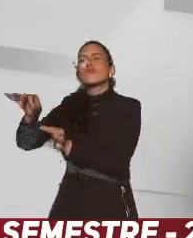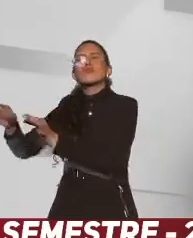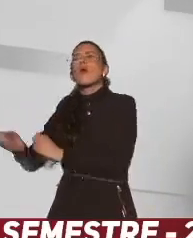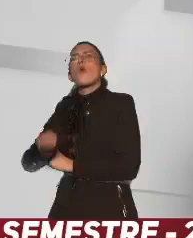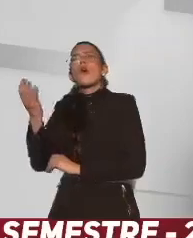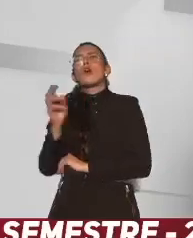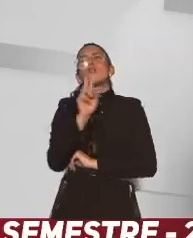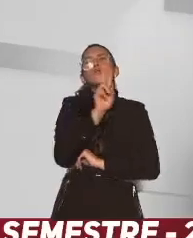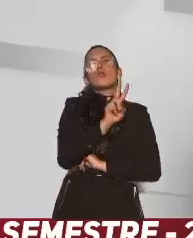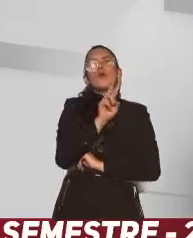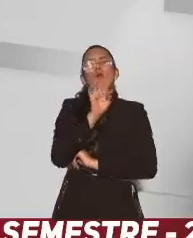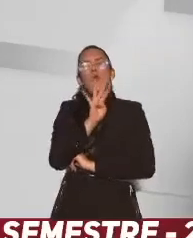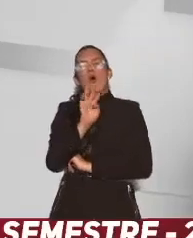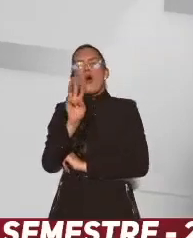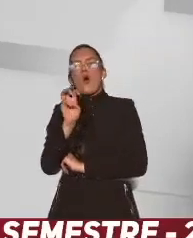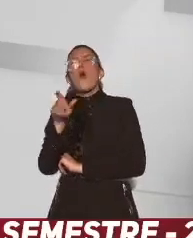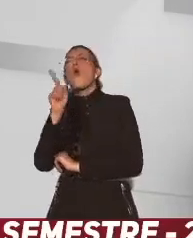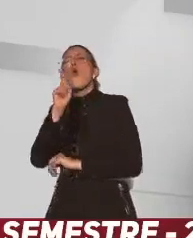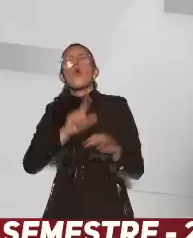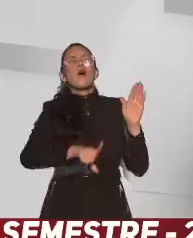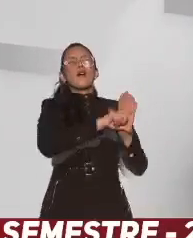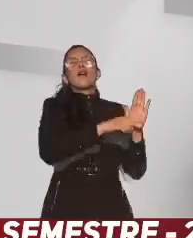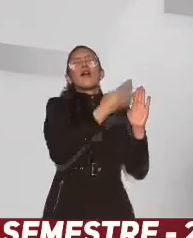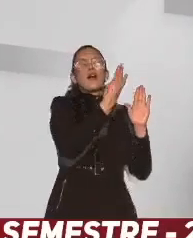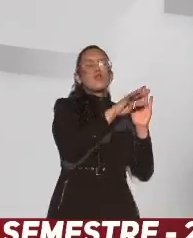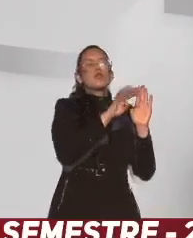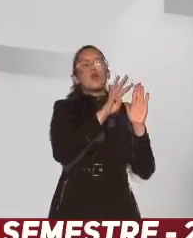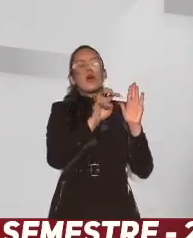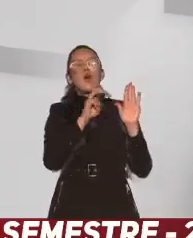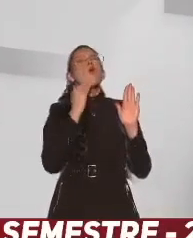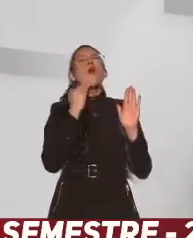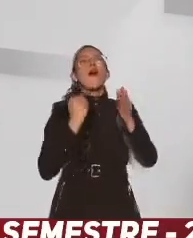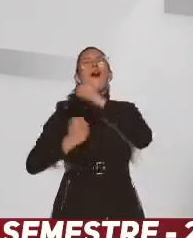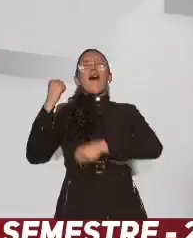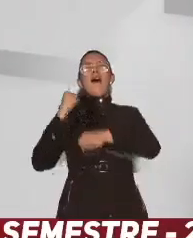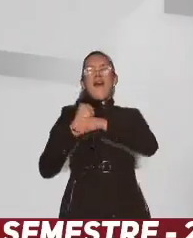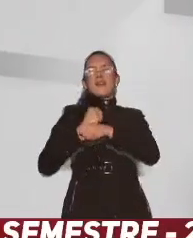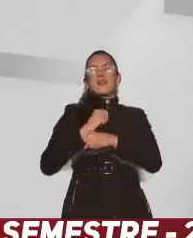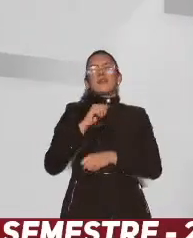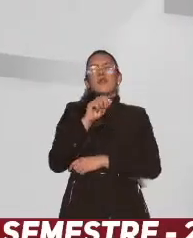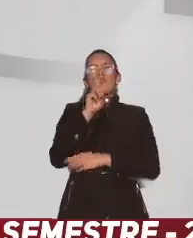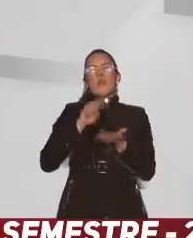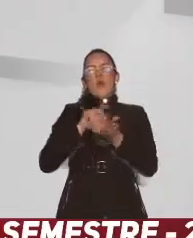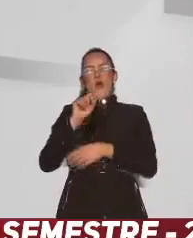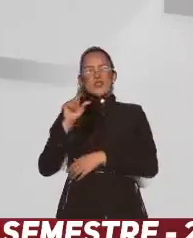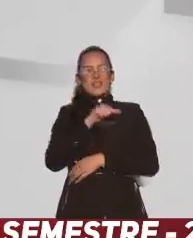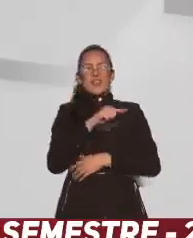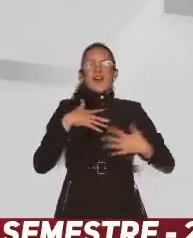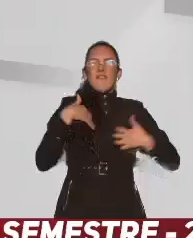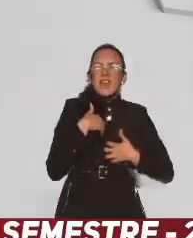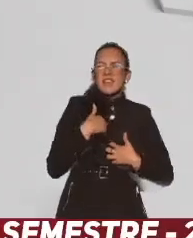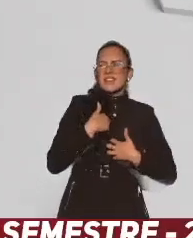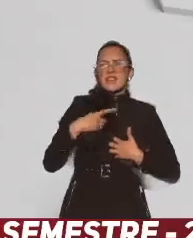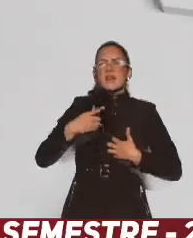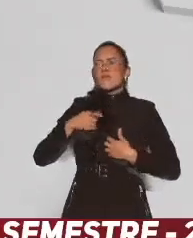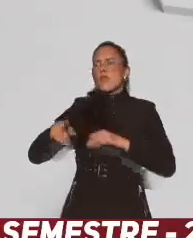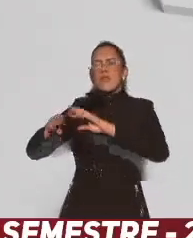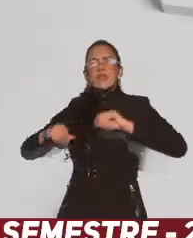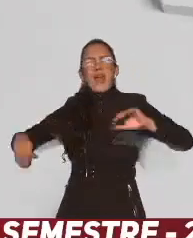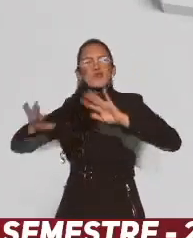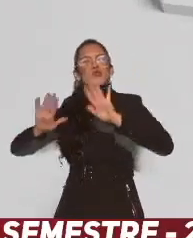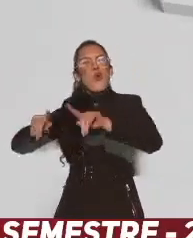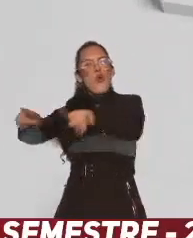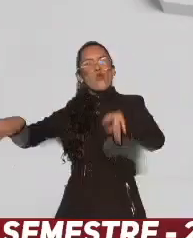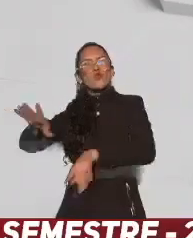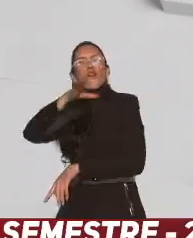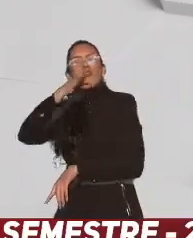a la Ley 1448 de 2011 de Víctimas y Restitución de Tierras, se cumplió el trámite de 616